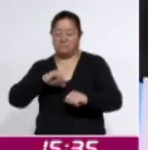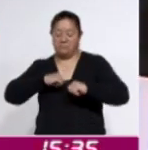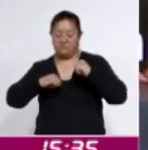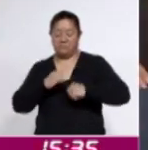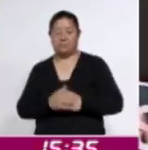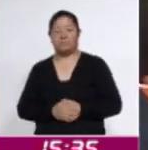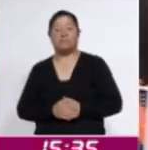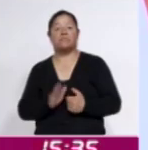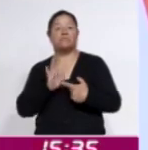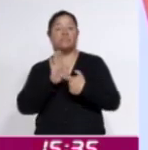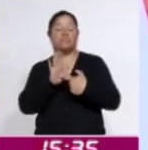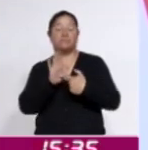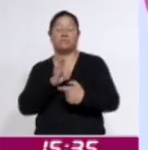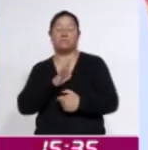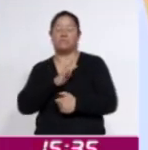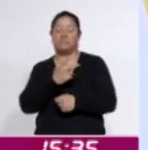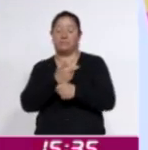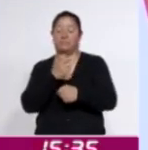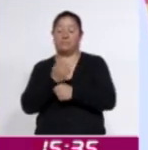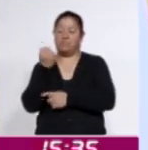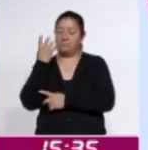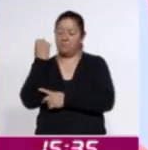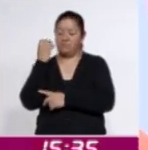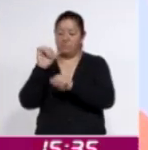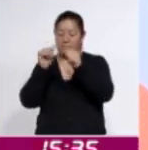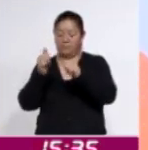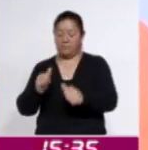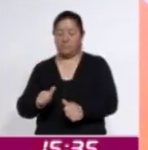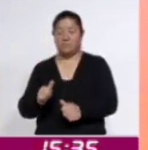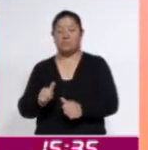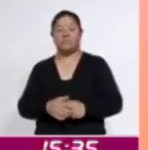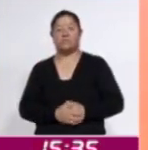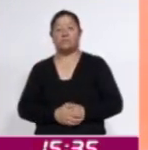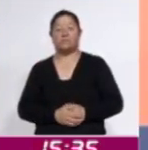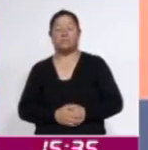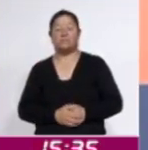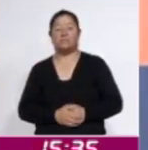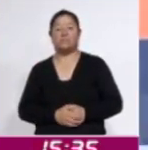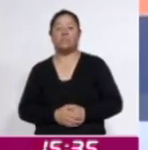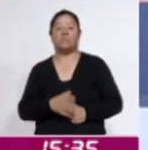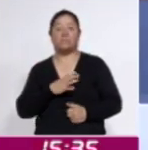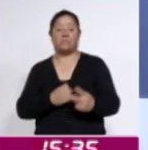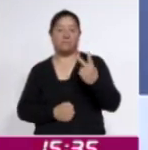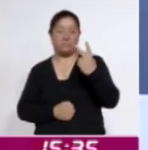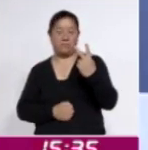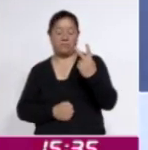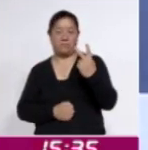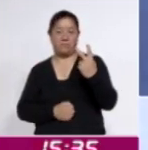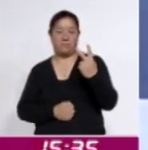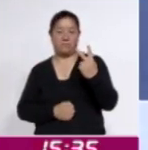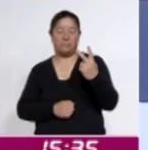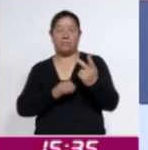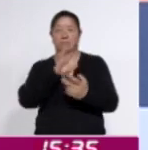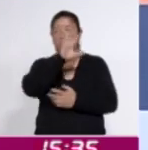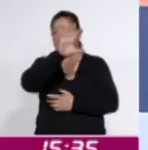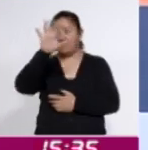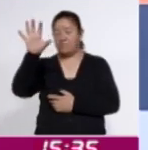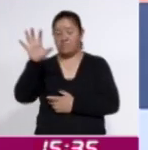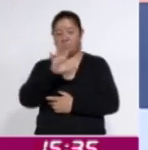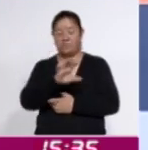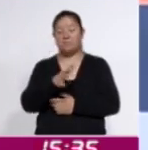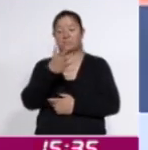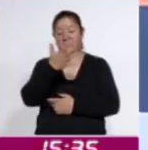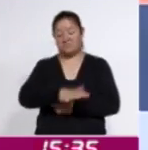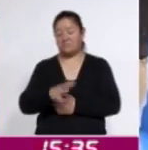Presentan el programa del octavo Coloquio Internacional de Artes, donde se presentarán dos exposiciones, más de 10 conferencias,